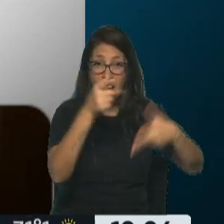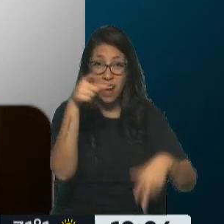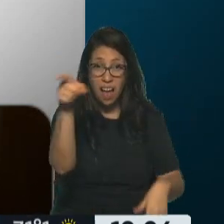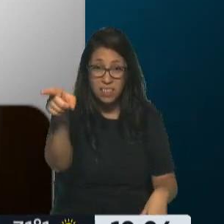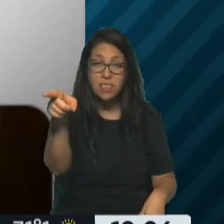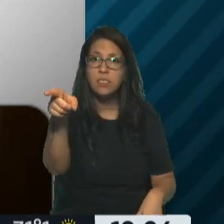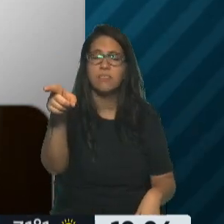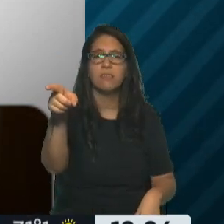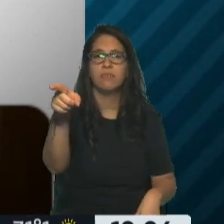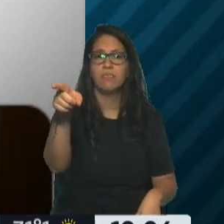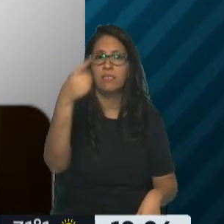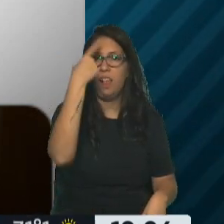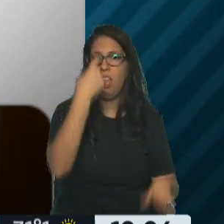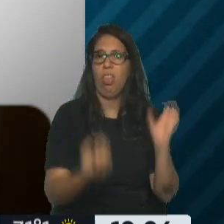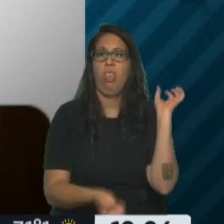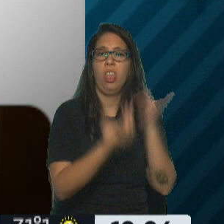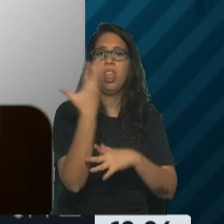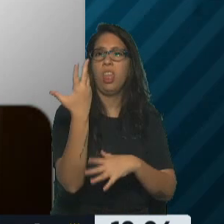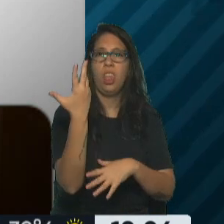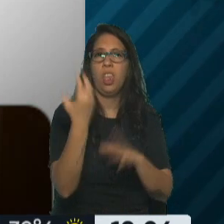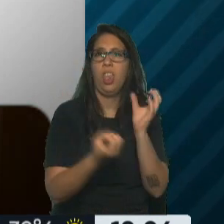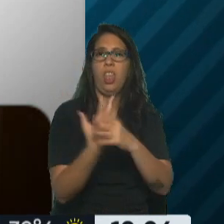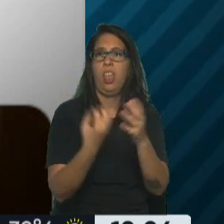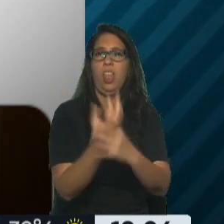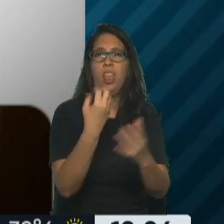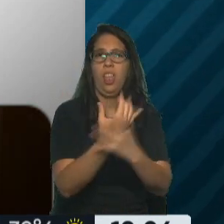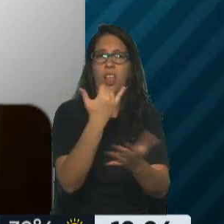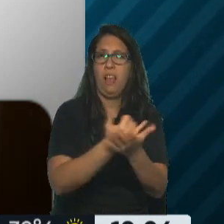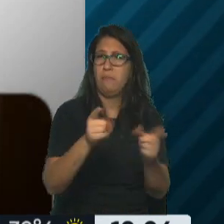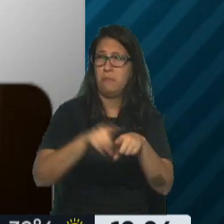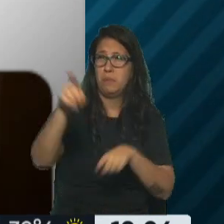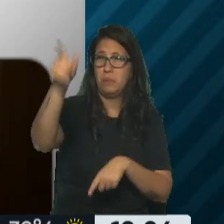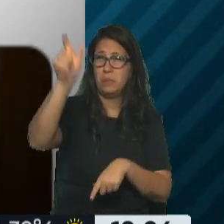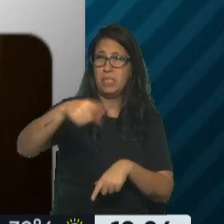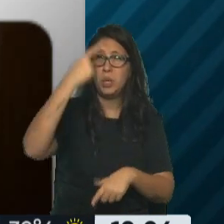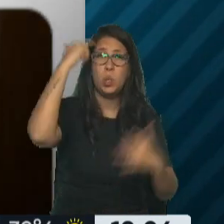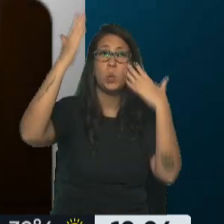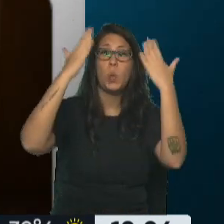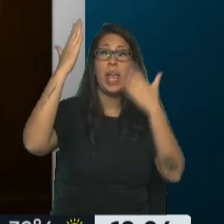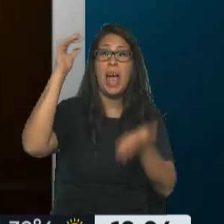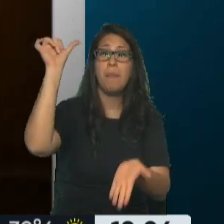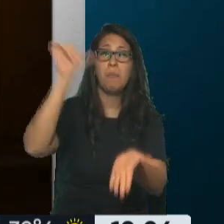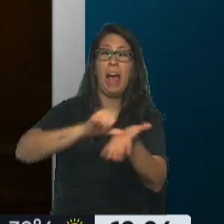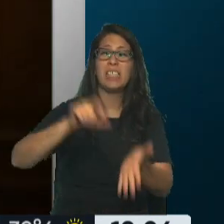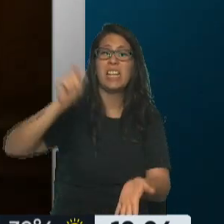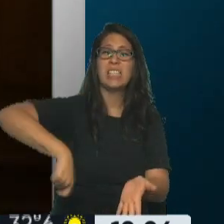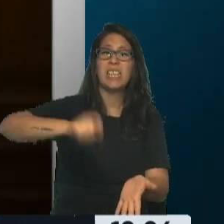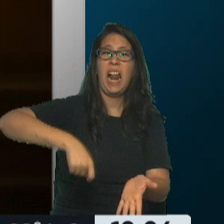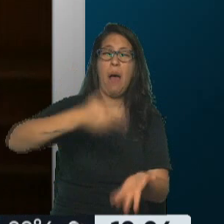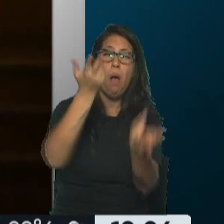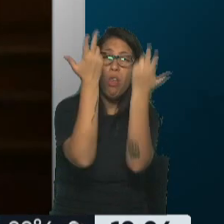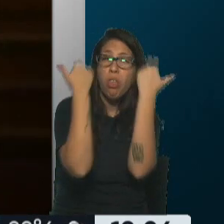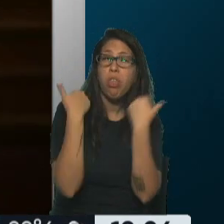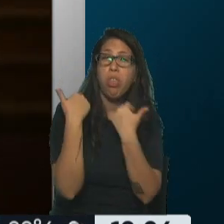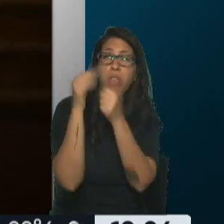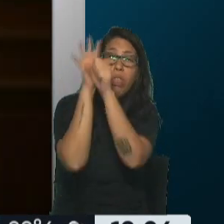que la invención de los reaccionarios como vos que sueñan con un país de esclavos sometidos a